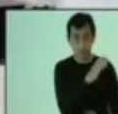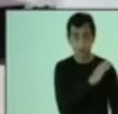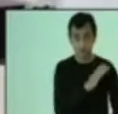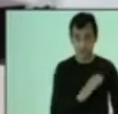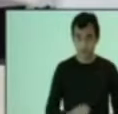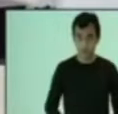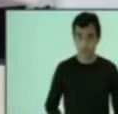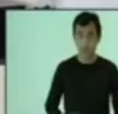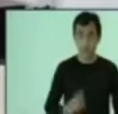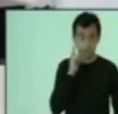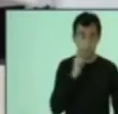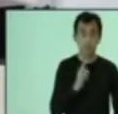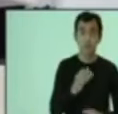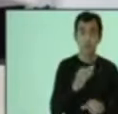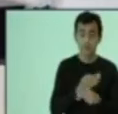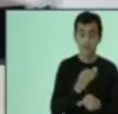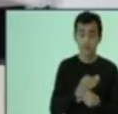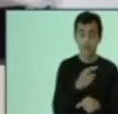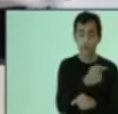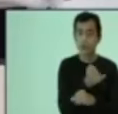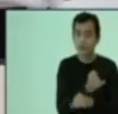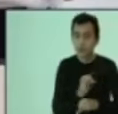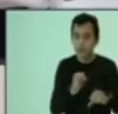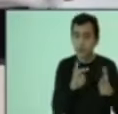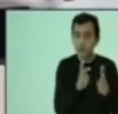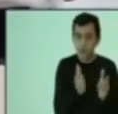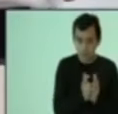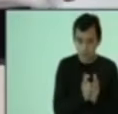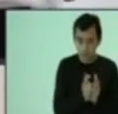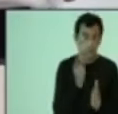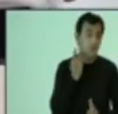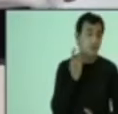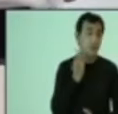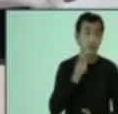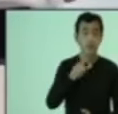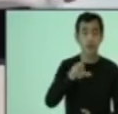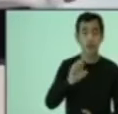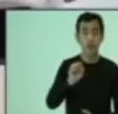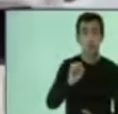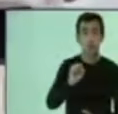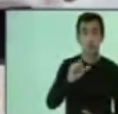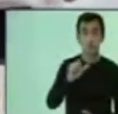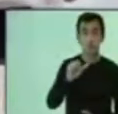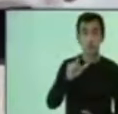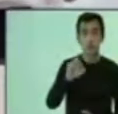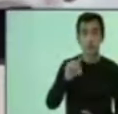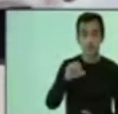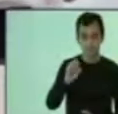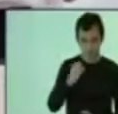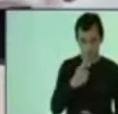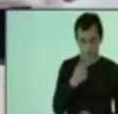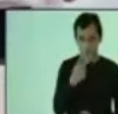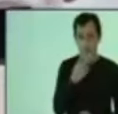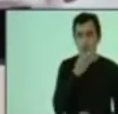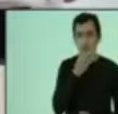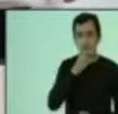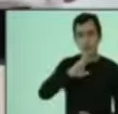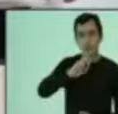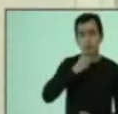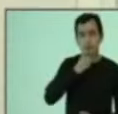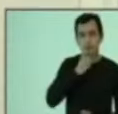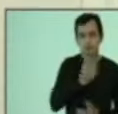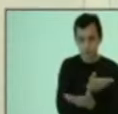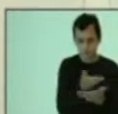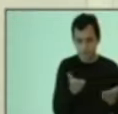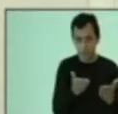turno del candidato independiente, Luis Alfonso Falla Bonilla. Cuenta con 2 minutos y medio. Adelante, por favor. De llegar